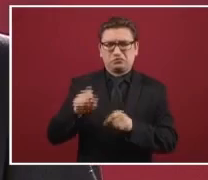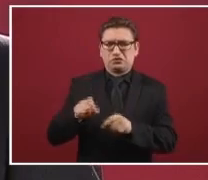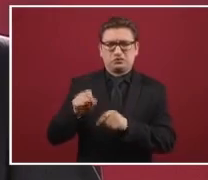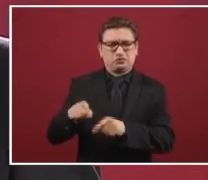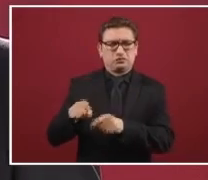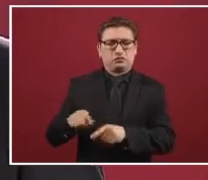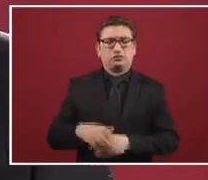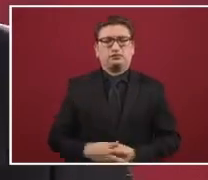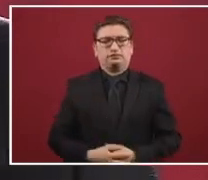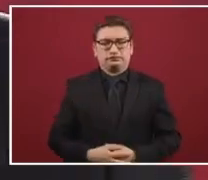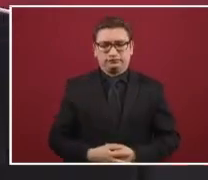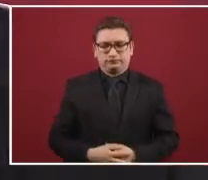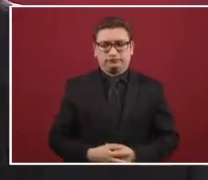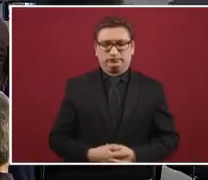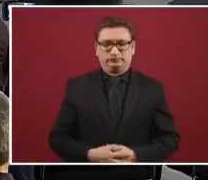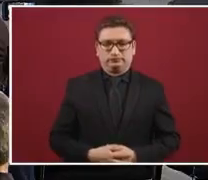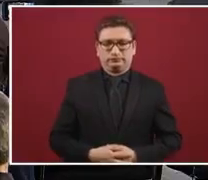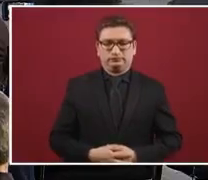sin que se altere